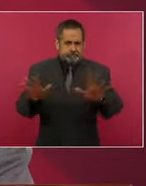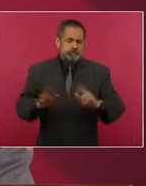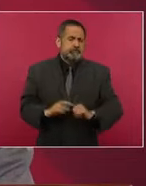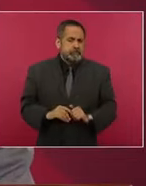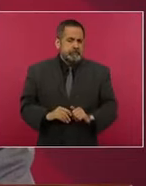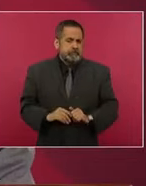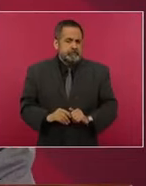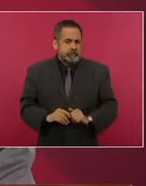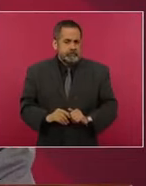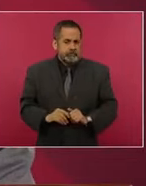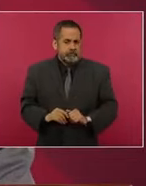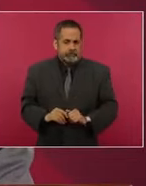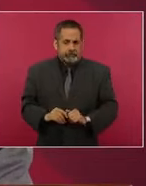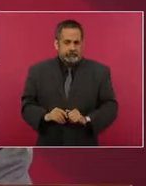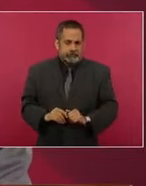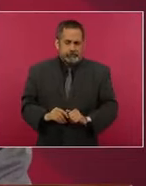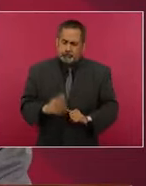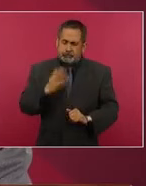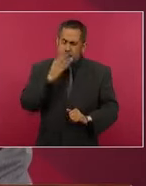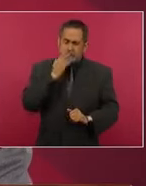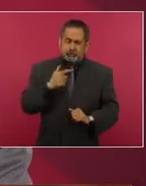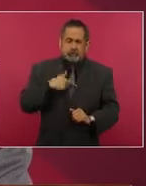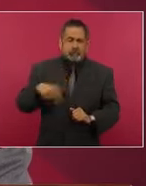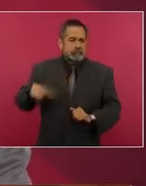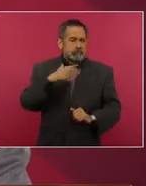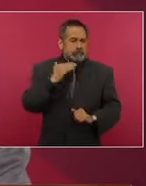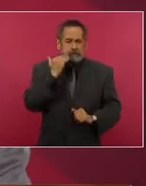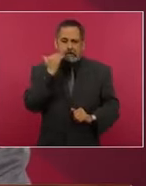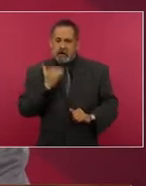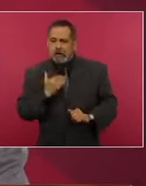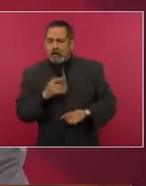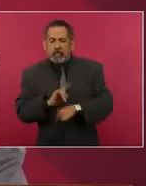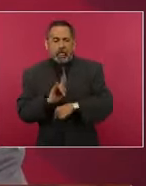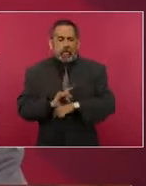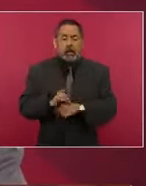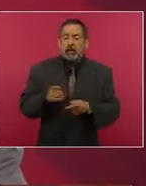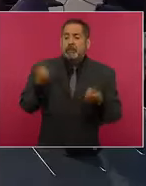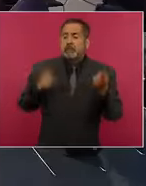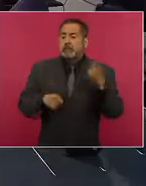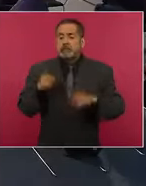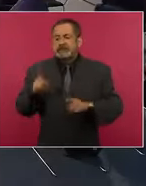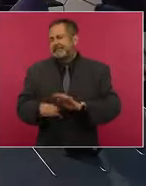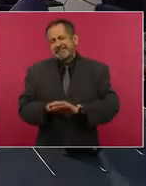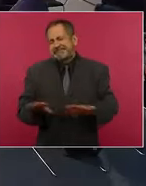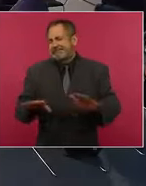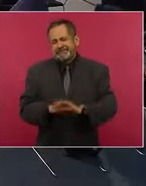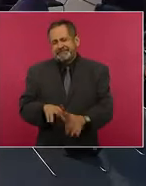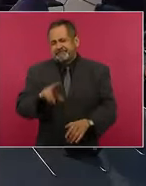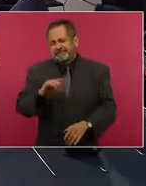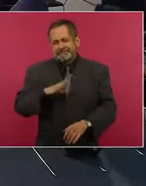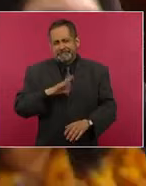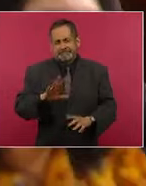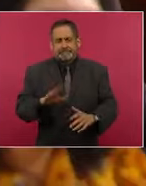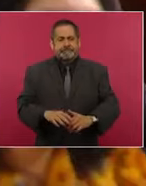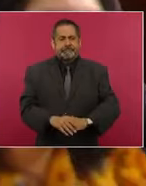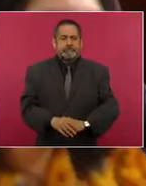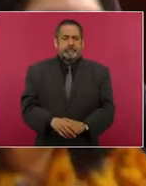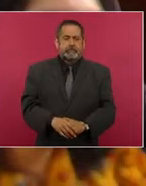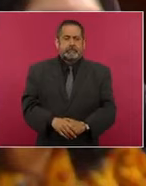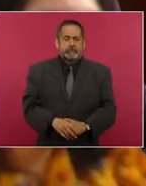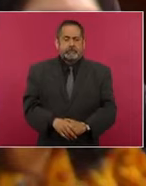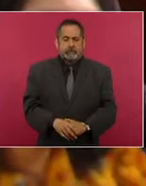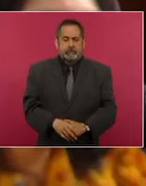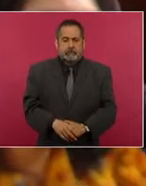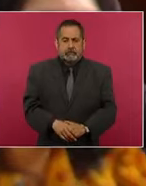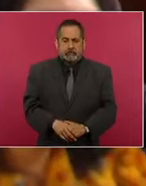No hay un estado de chueco. Lo que mencionas es que avanzan algunas investigaciones o algunas indagatorias, como el